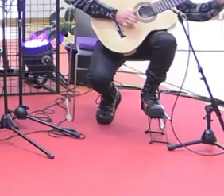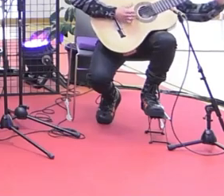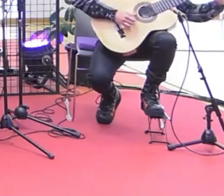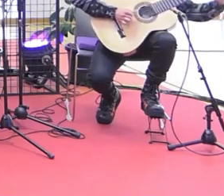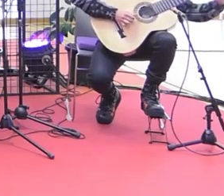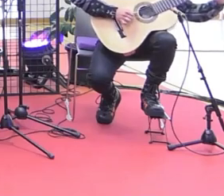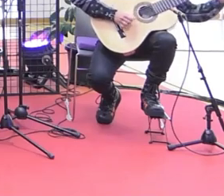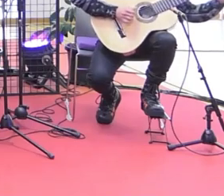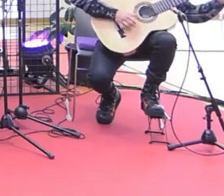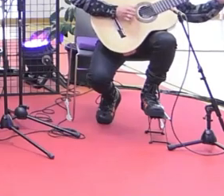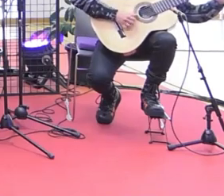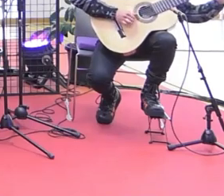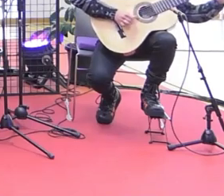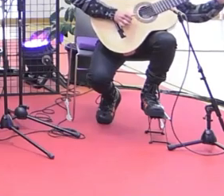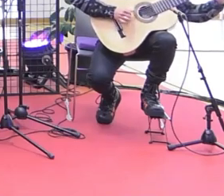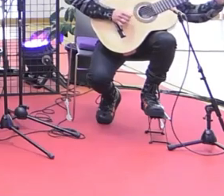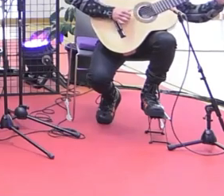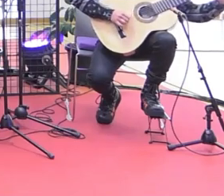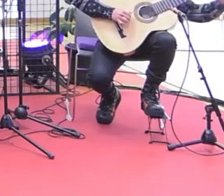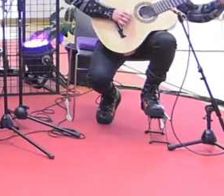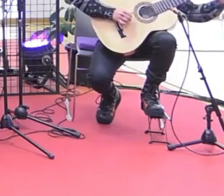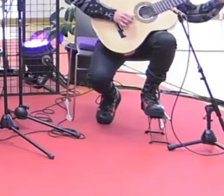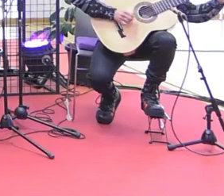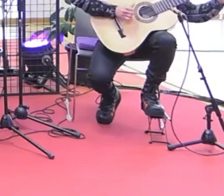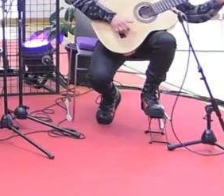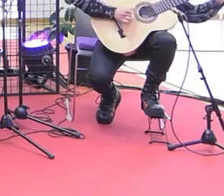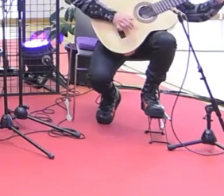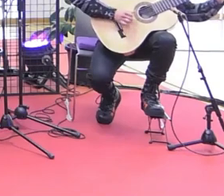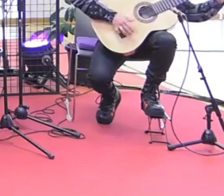y yo no